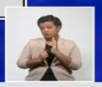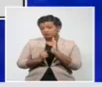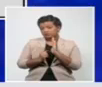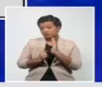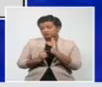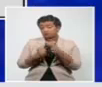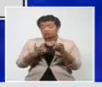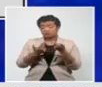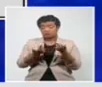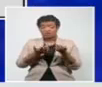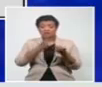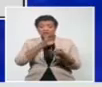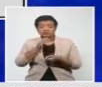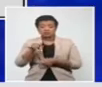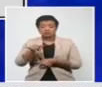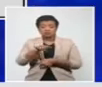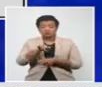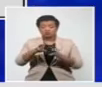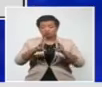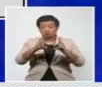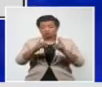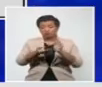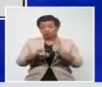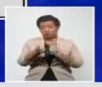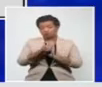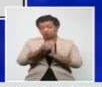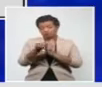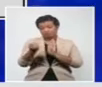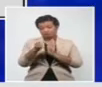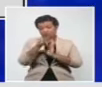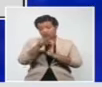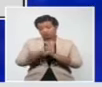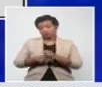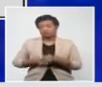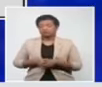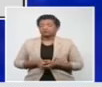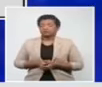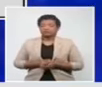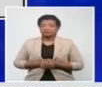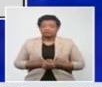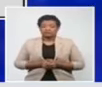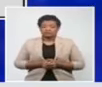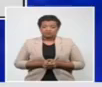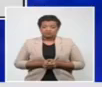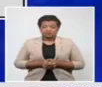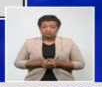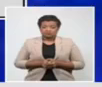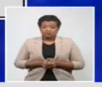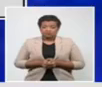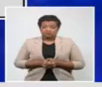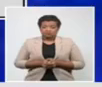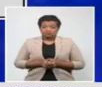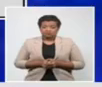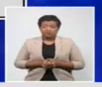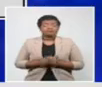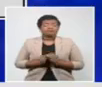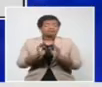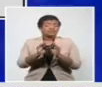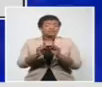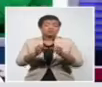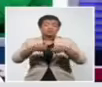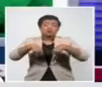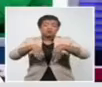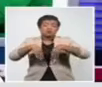con el número de casos que se han diagnosticado en este mes. Esta es la situación de Cuba,